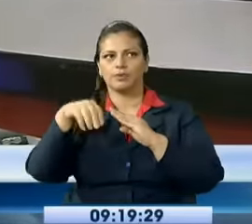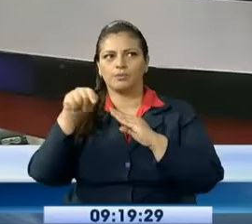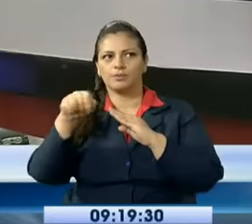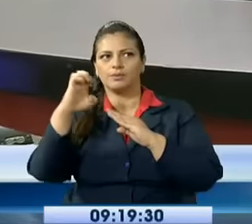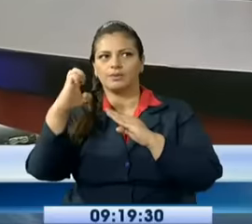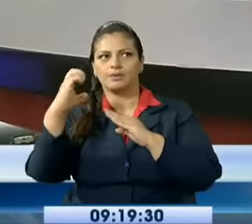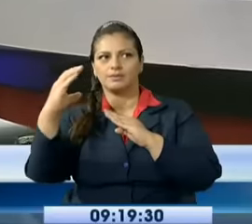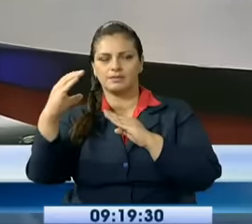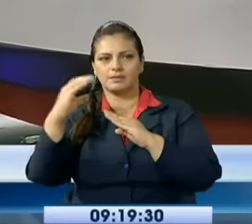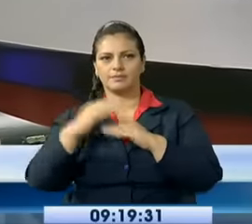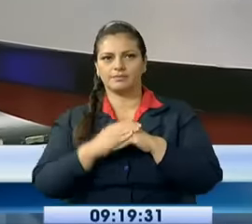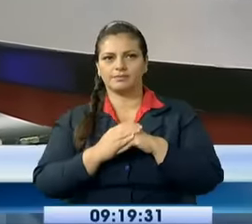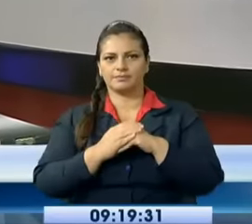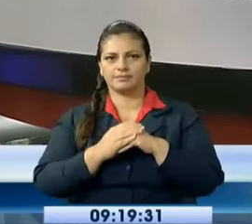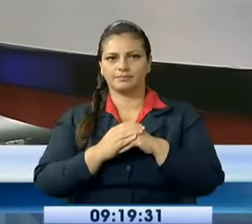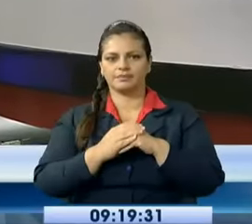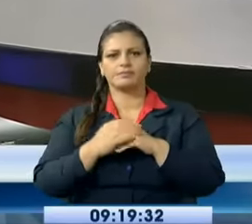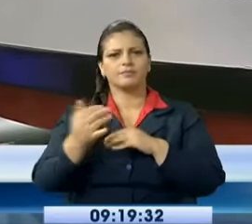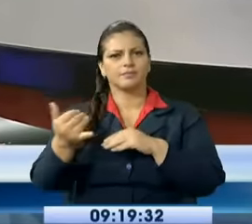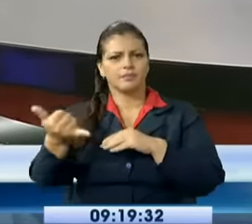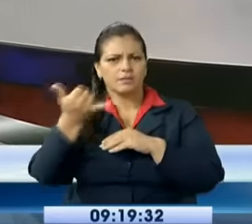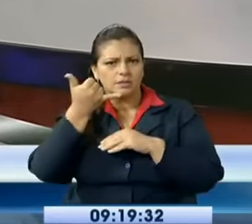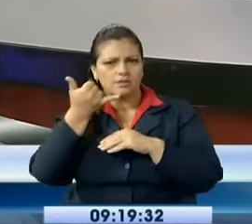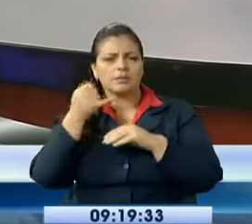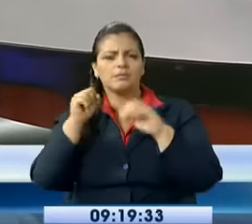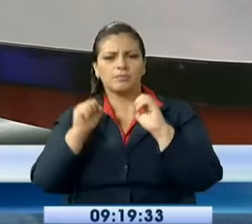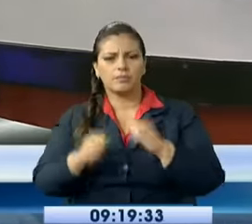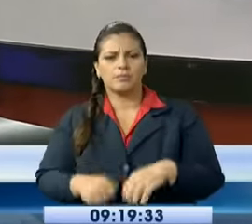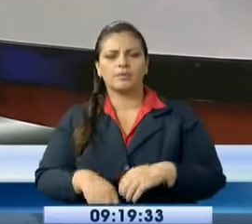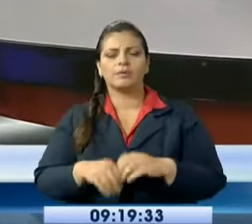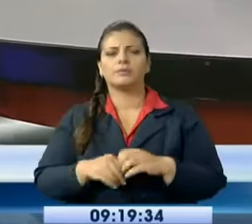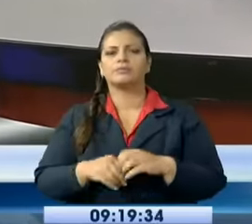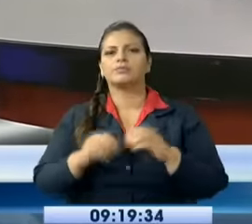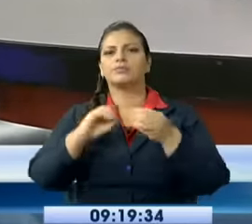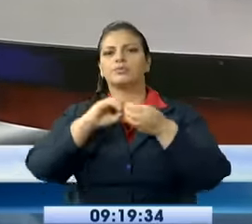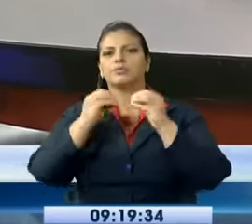3731-240. Nos llaman, por favor. No, pues que nos llame. Las extensiones